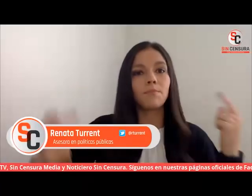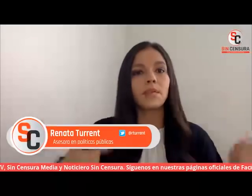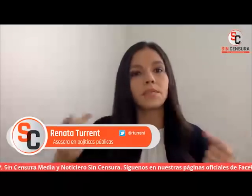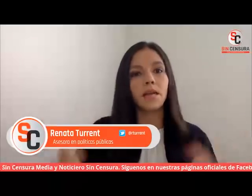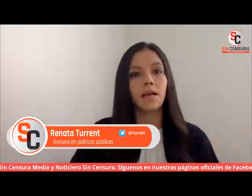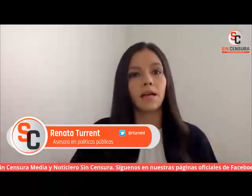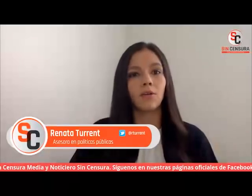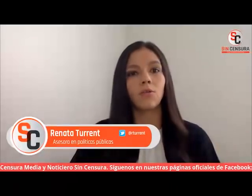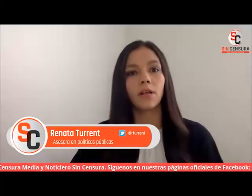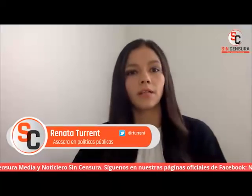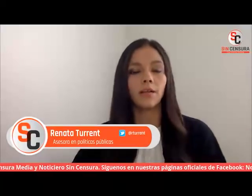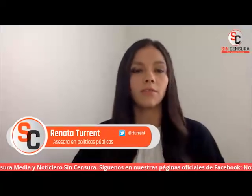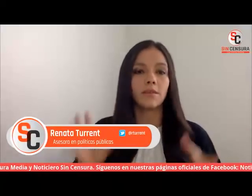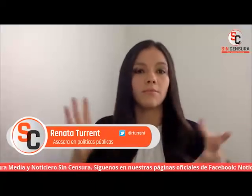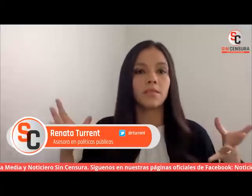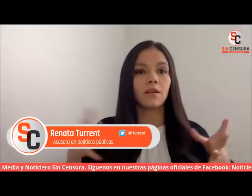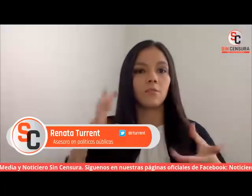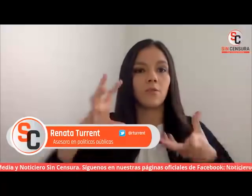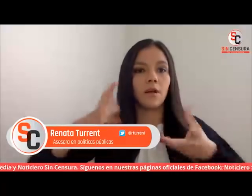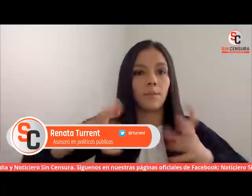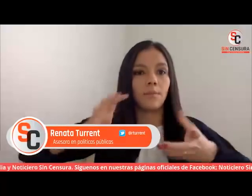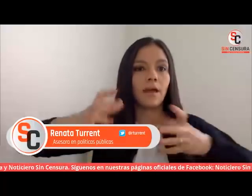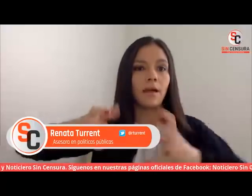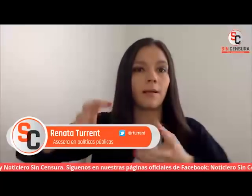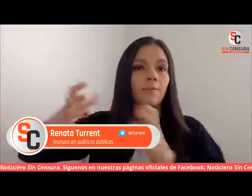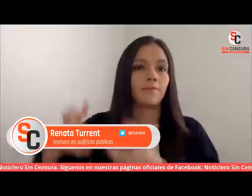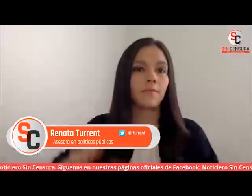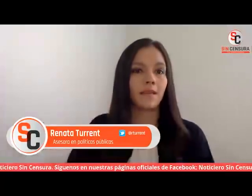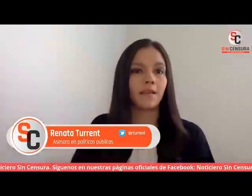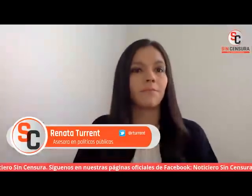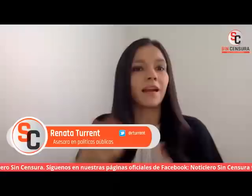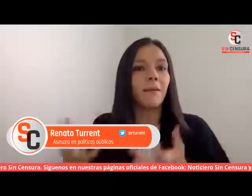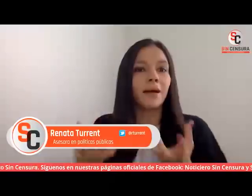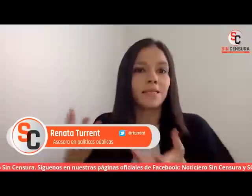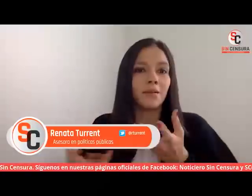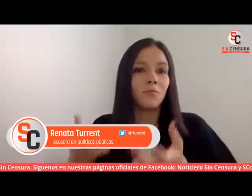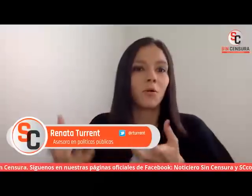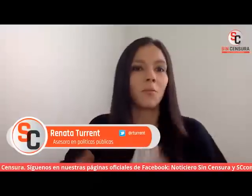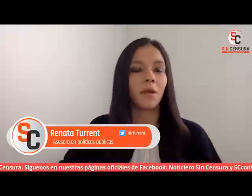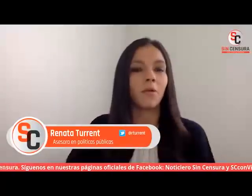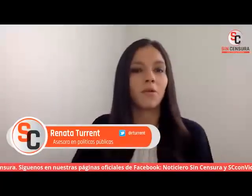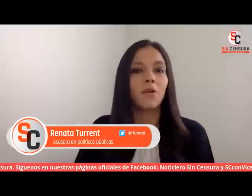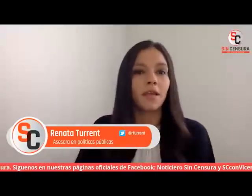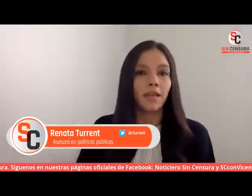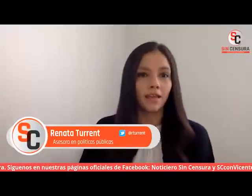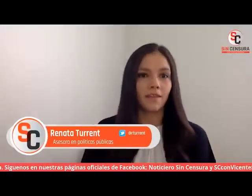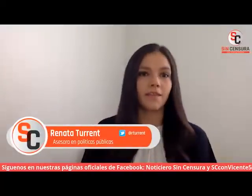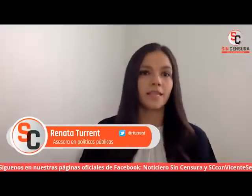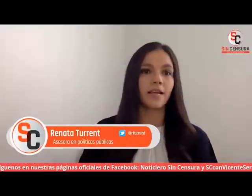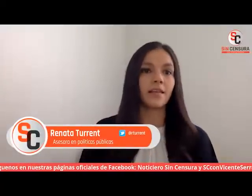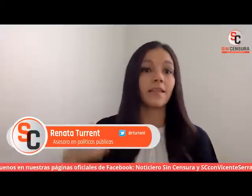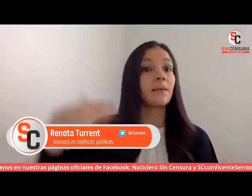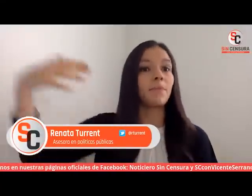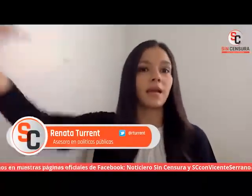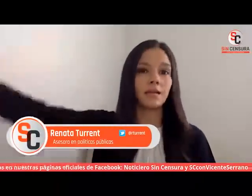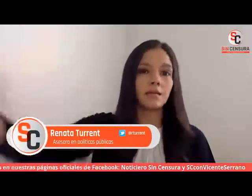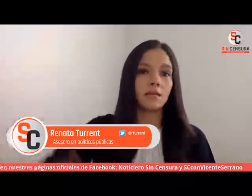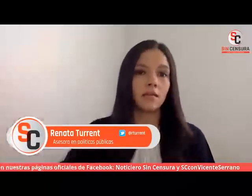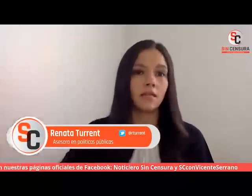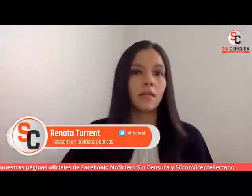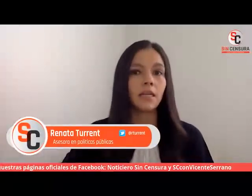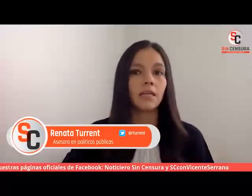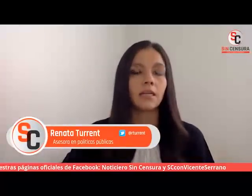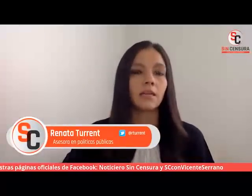parece que se empieza a concretar o que se empieza como a ver la masa un poco mejor de ese